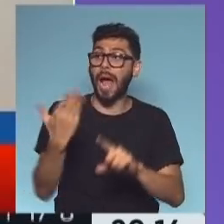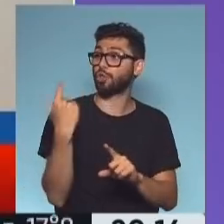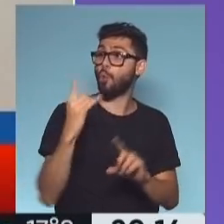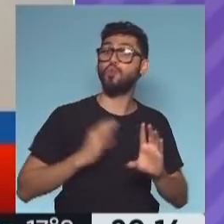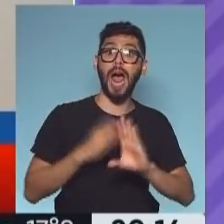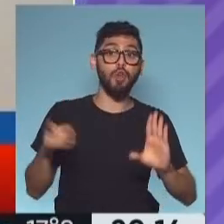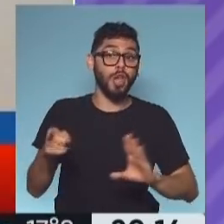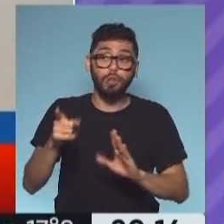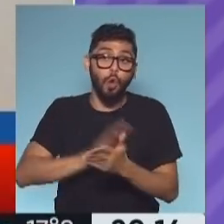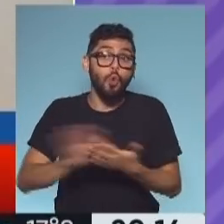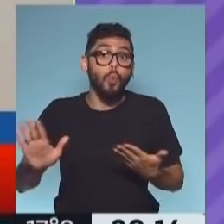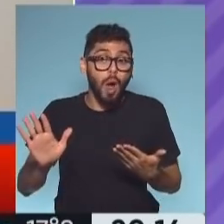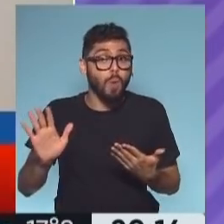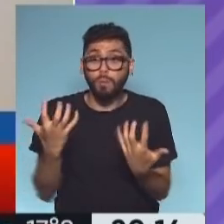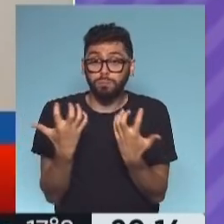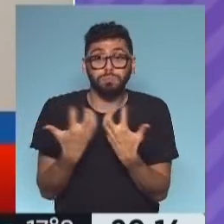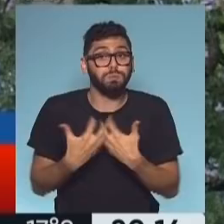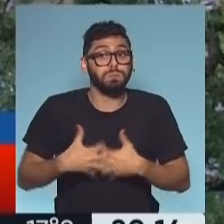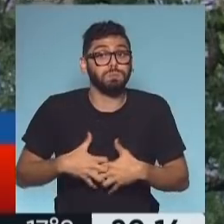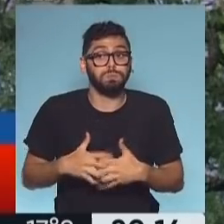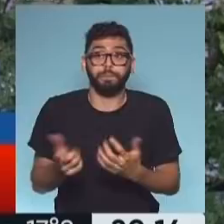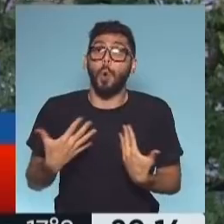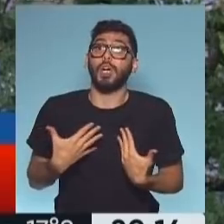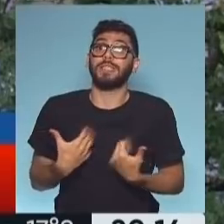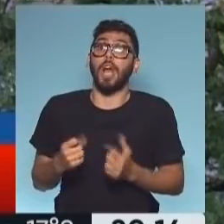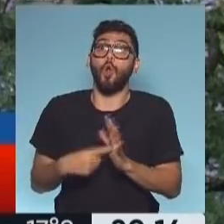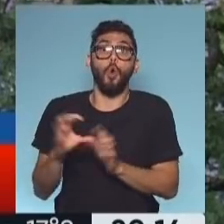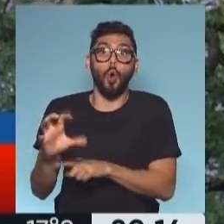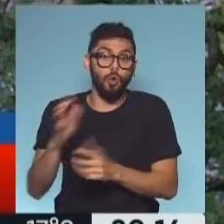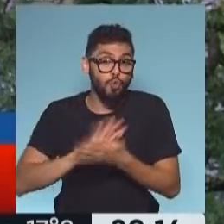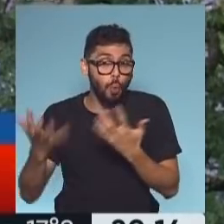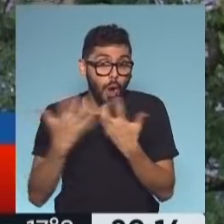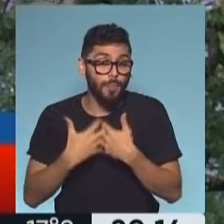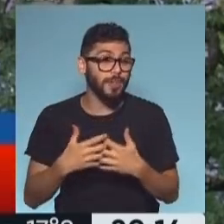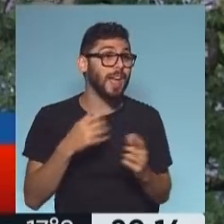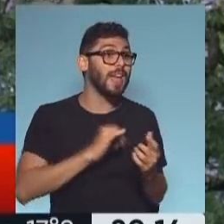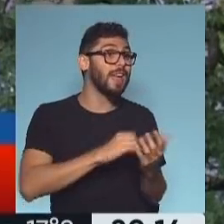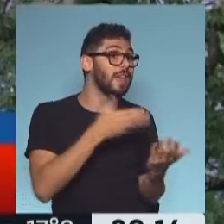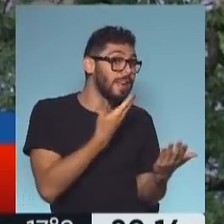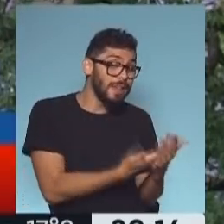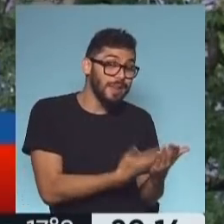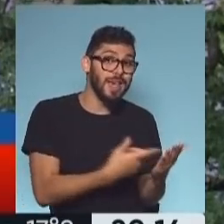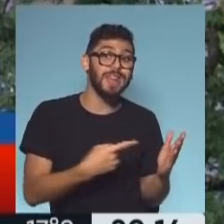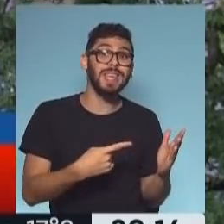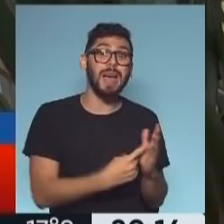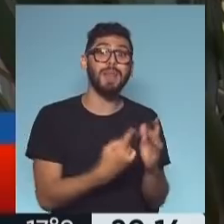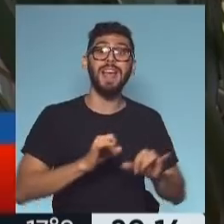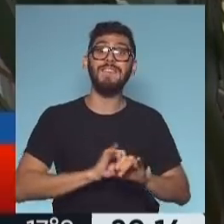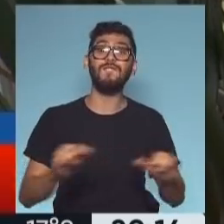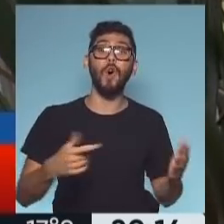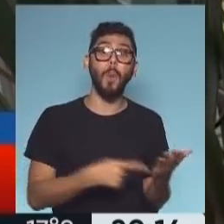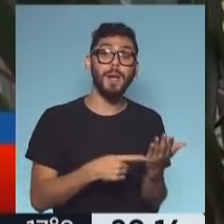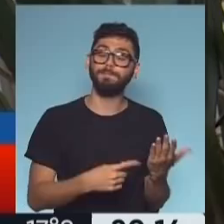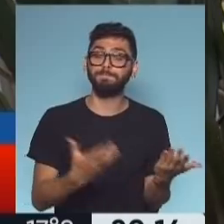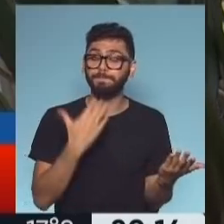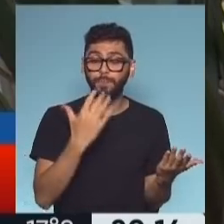un cambio, un hito en la historia de la salud de la provincia de Buenos Aires. No tengo esa información de la ciudad, a mí siempre,